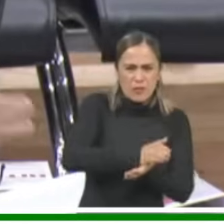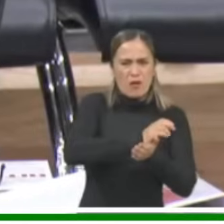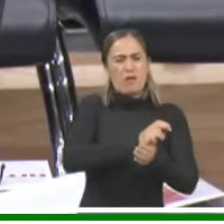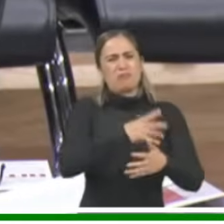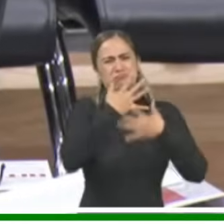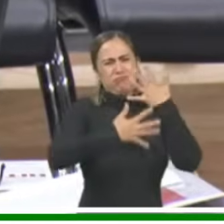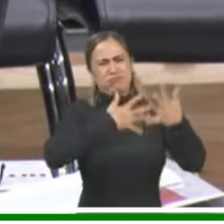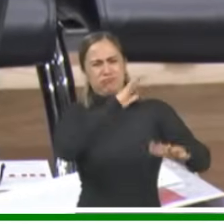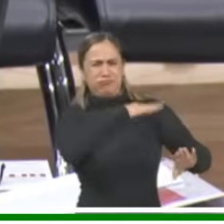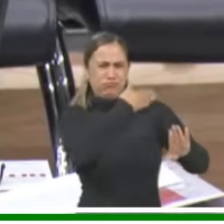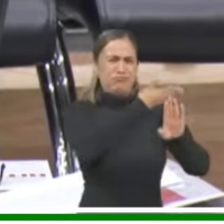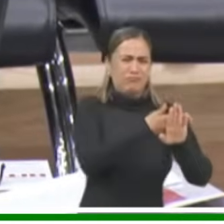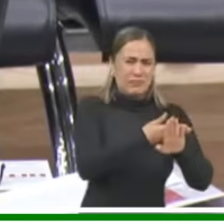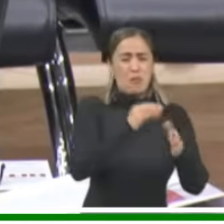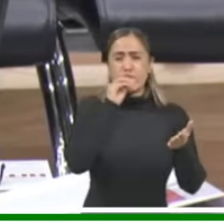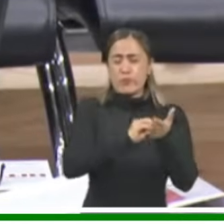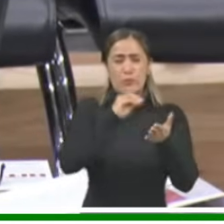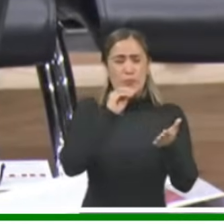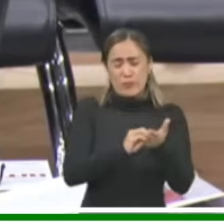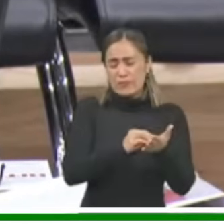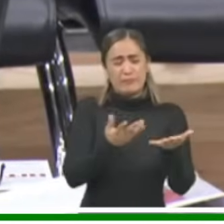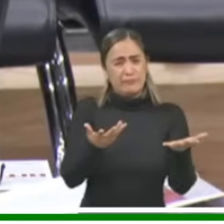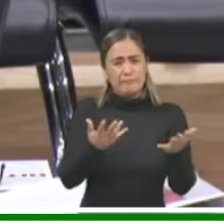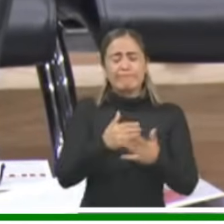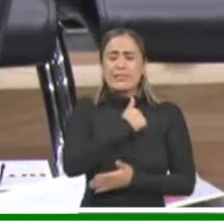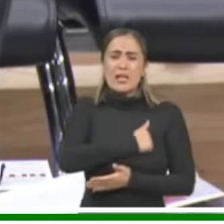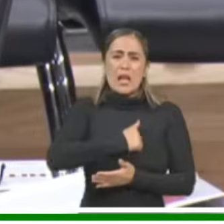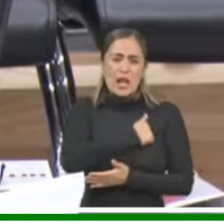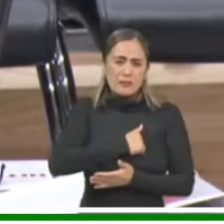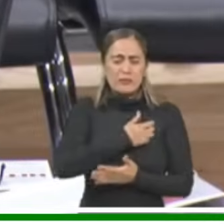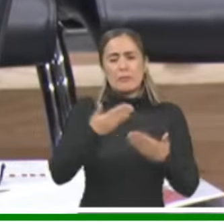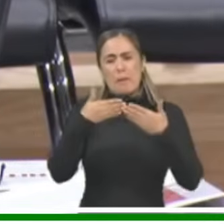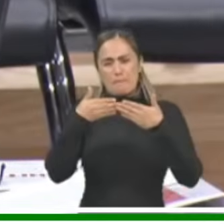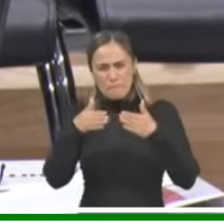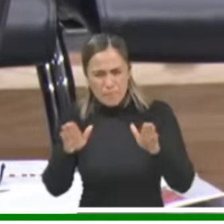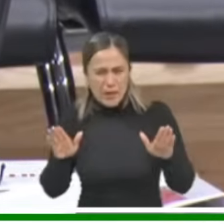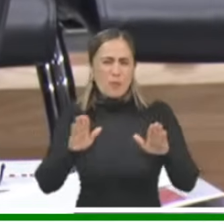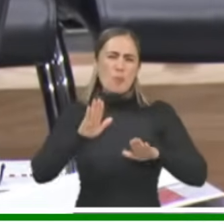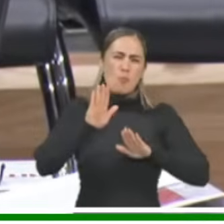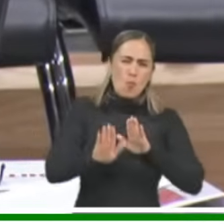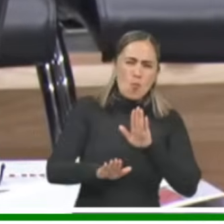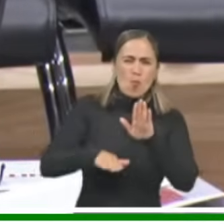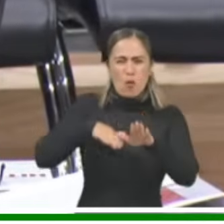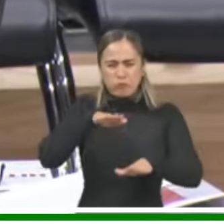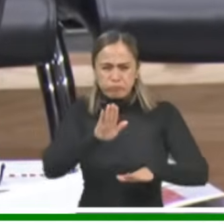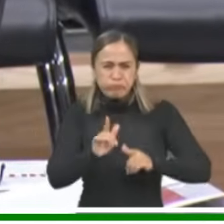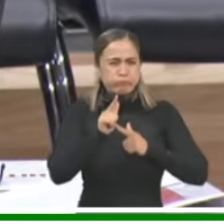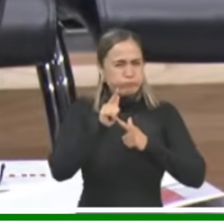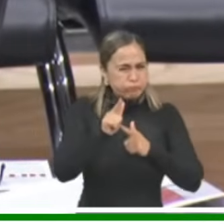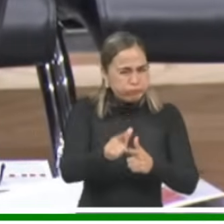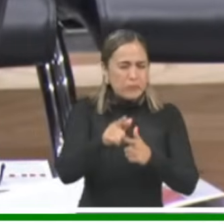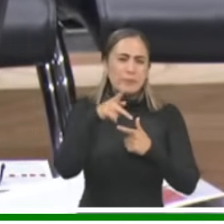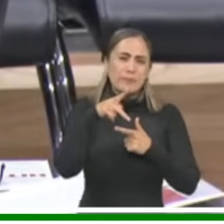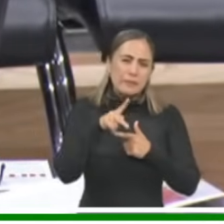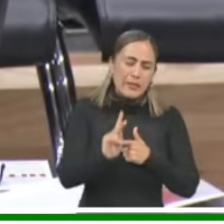las mujeres sigue siendo un presente, a pesar de que se han venido abriendo paso de manera firme. Es